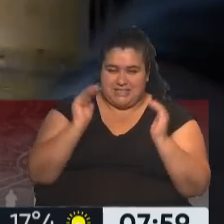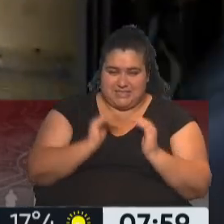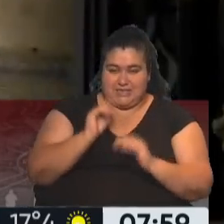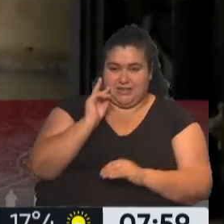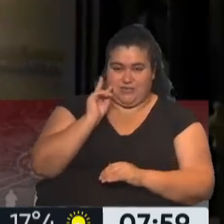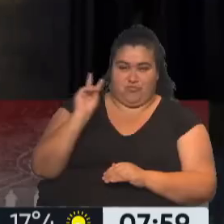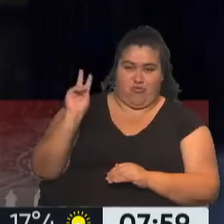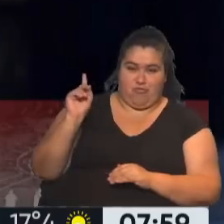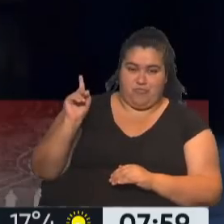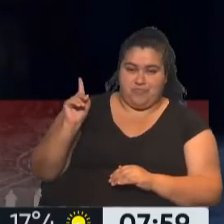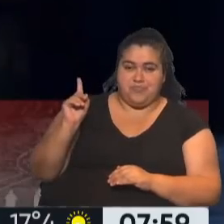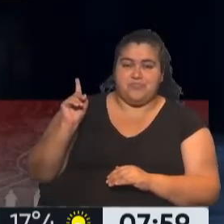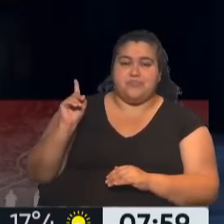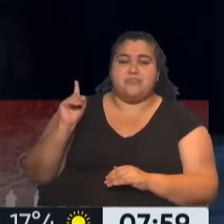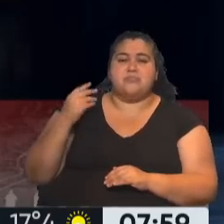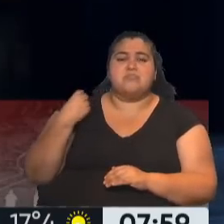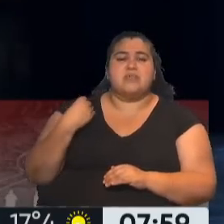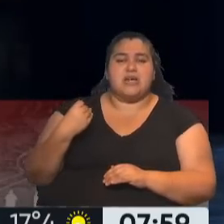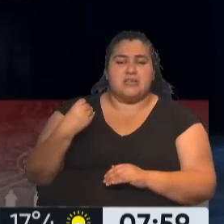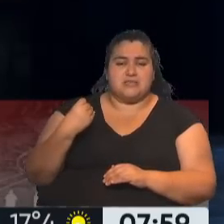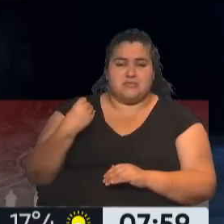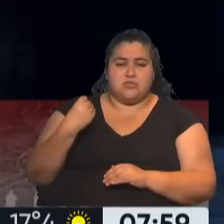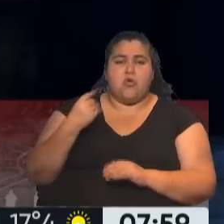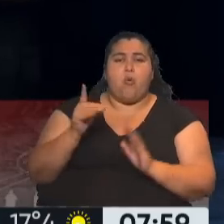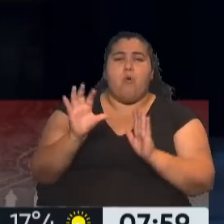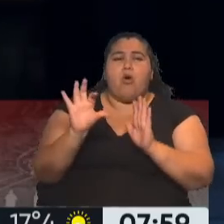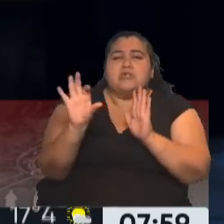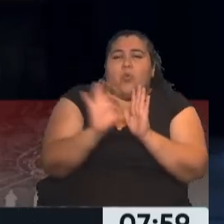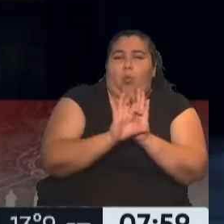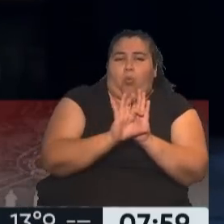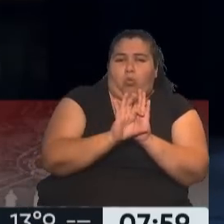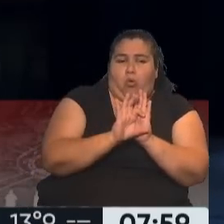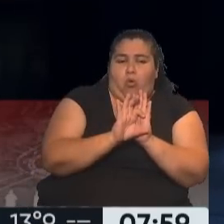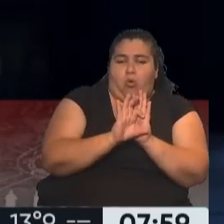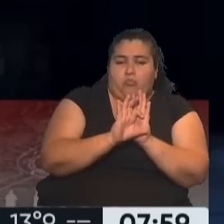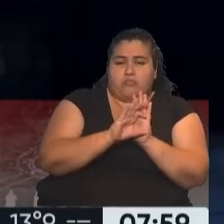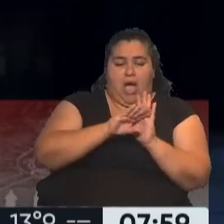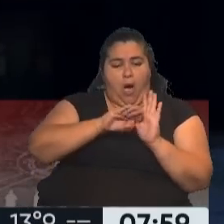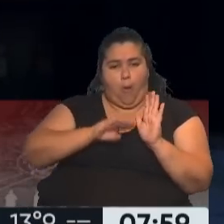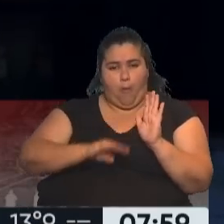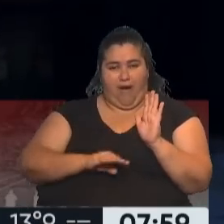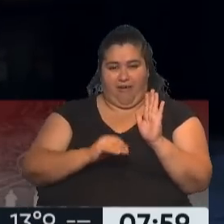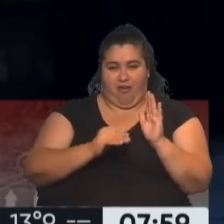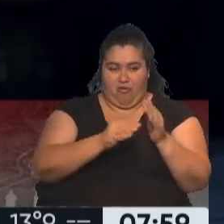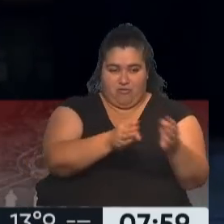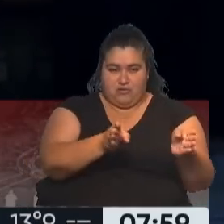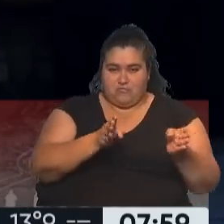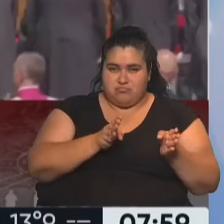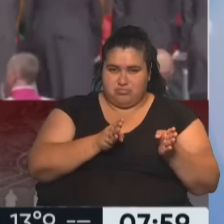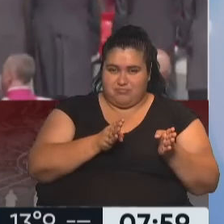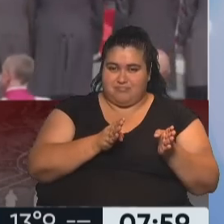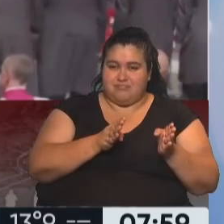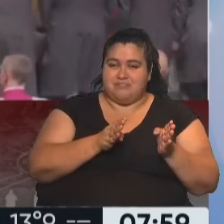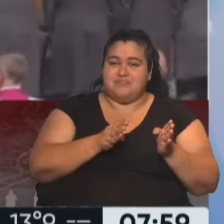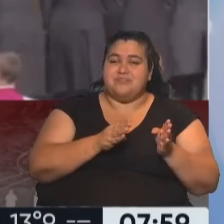es el ¿Qué es ese símbolo? ¿Qué es el significa? escudo del Papa. Claro, Y lo está abajo. En el féretro está en